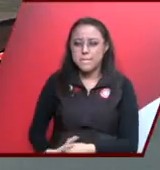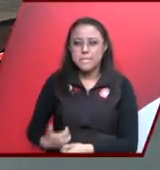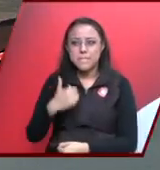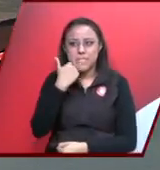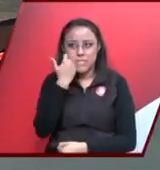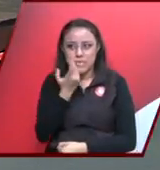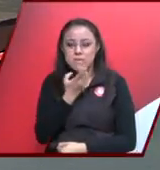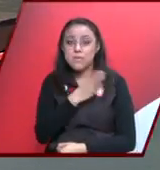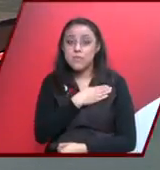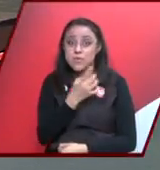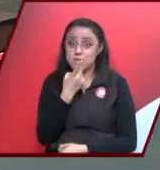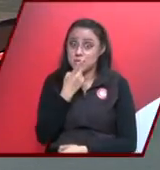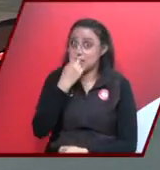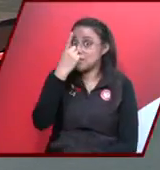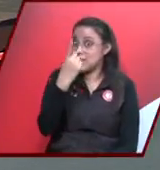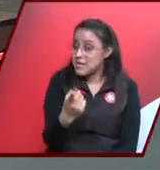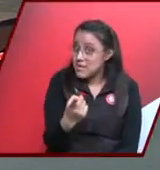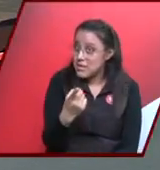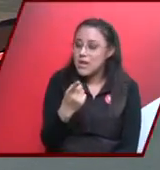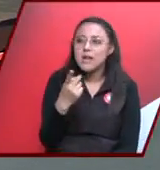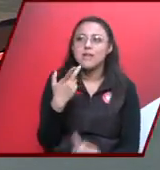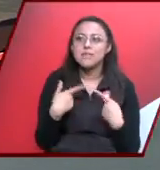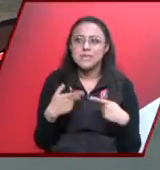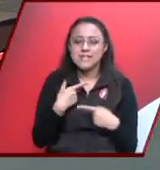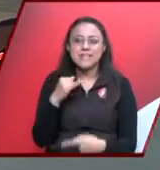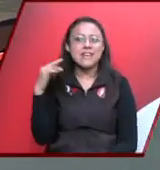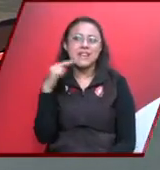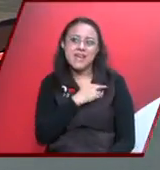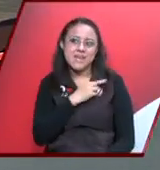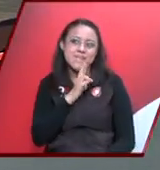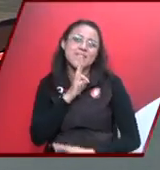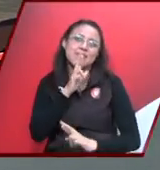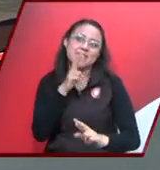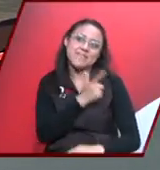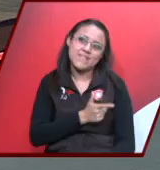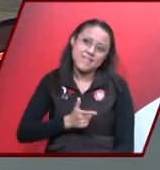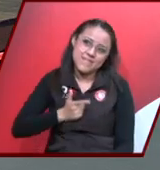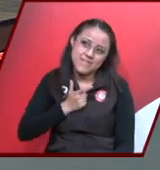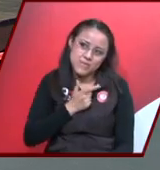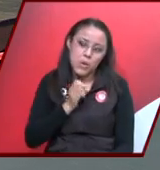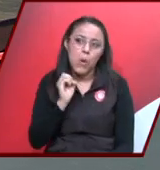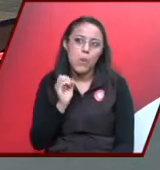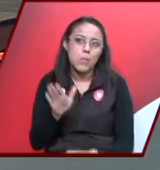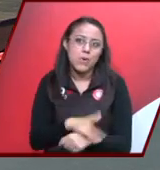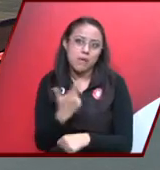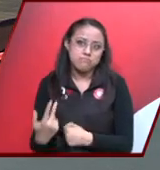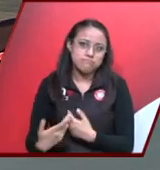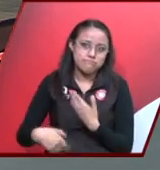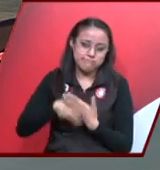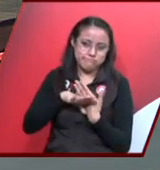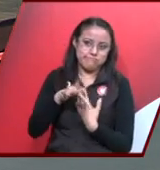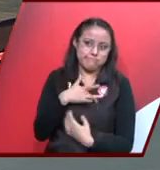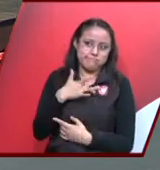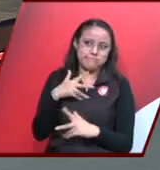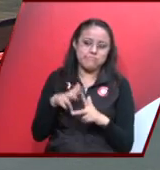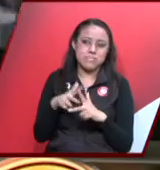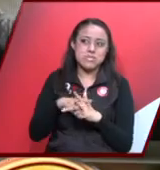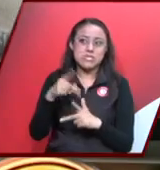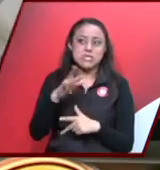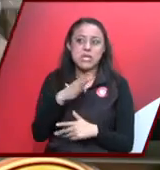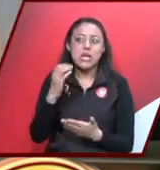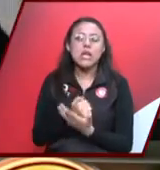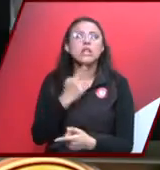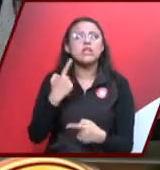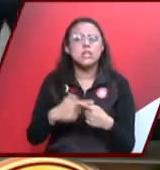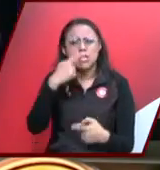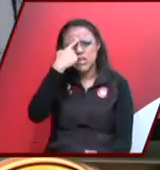las cosas, las pide por la buena, y la gente se casa la primera por gusto, o porque te rompan la nariz, pero si le ganan, ¿cómo lo